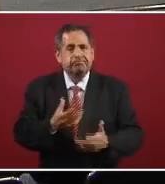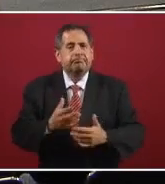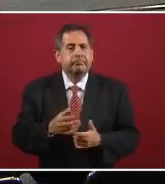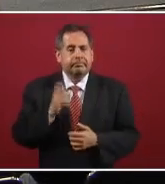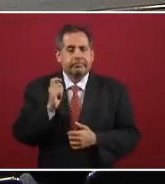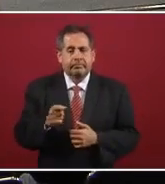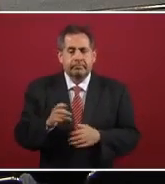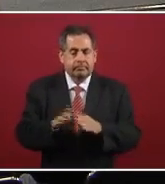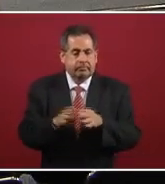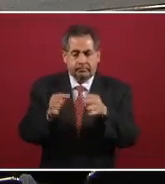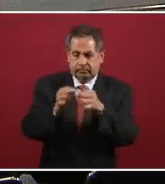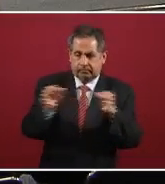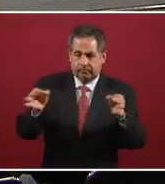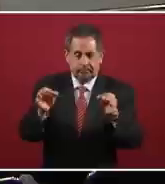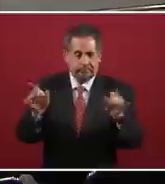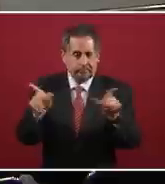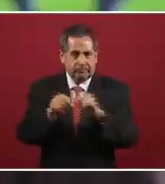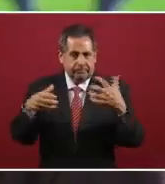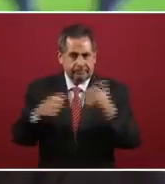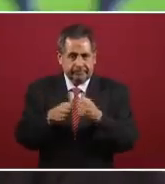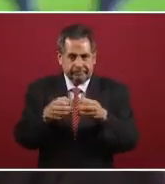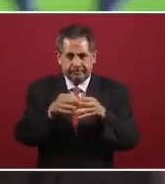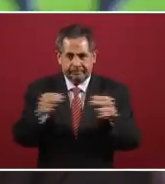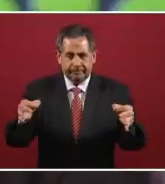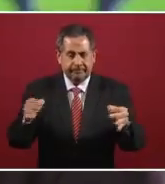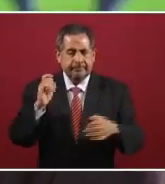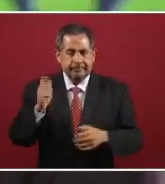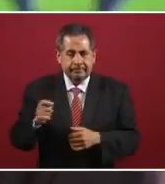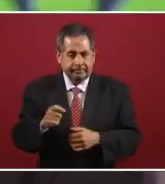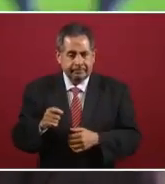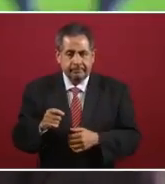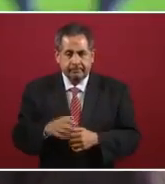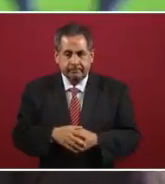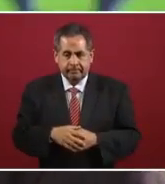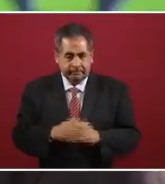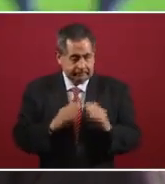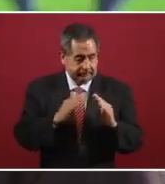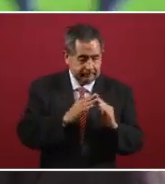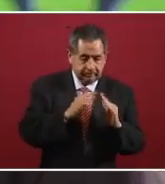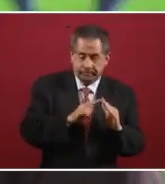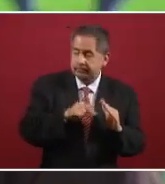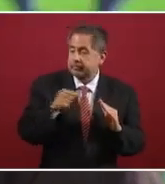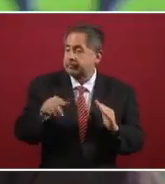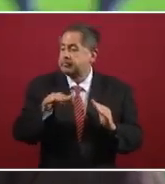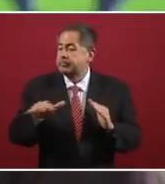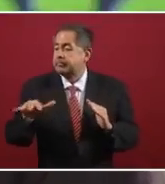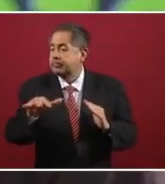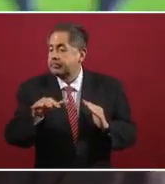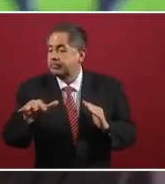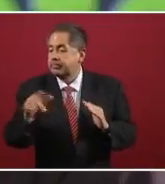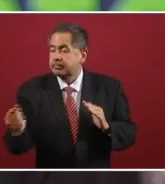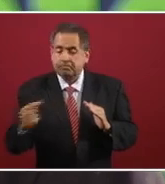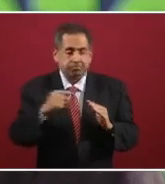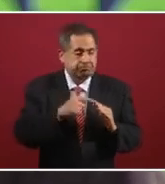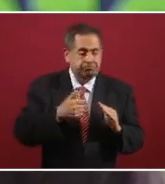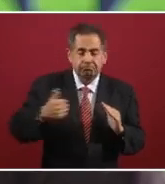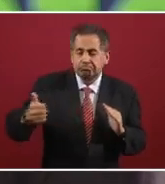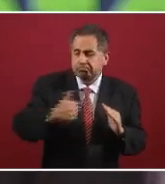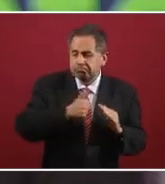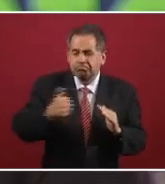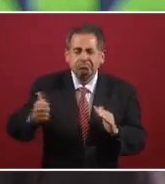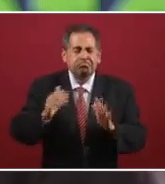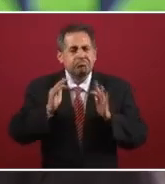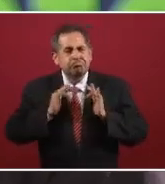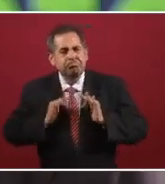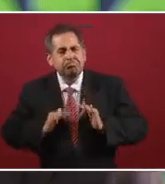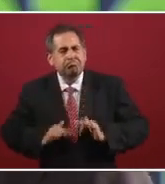en una frase se puede sintetizar: de la casa a la plaza, a convivir intergeneracionalmente, todas